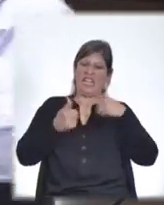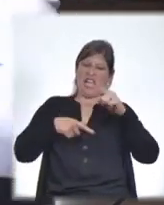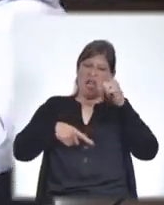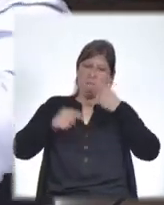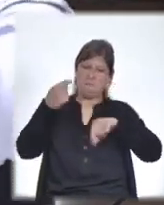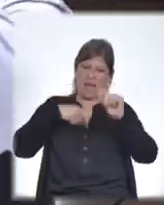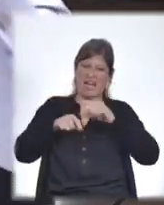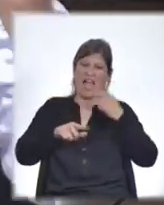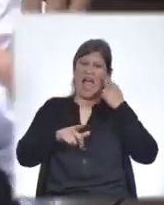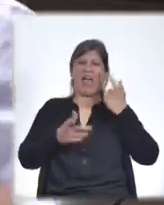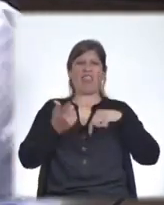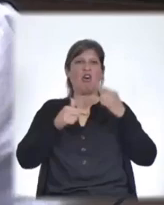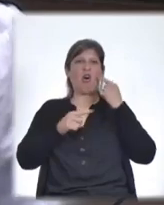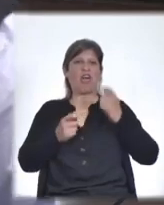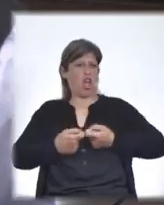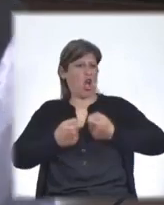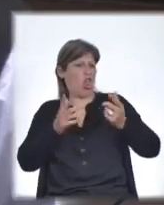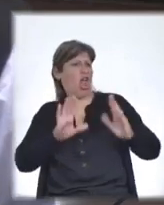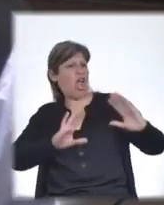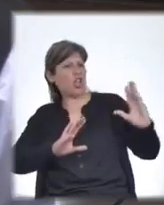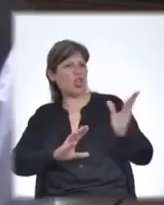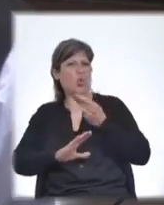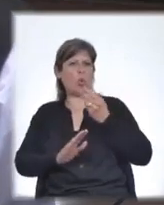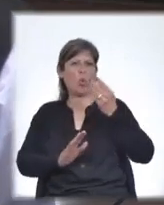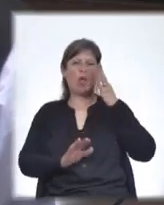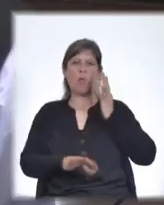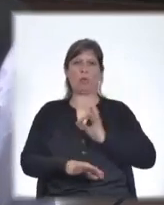brinda todas las oportunidades